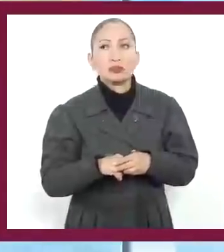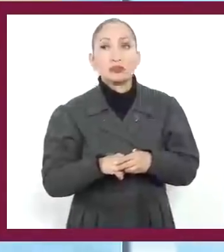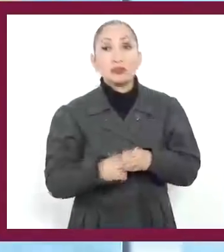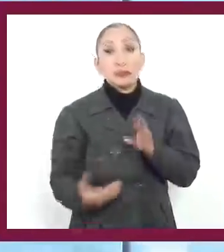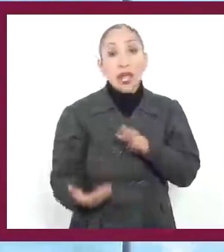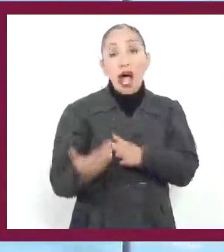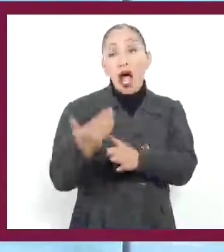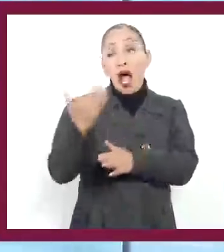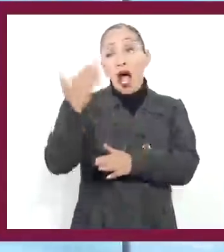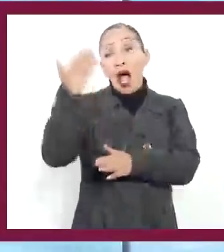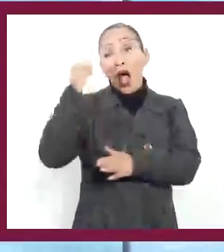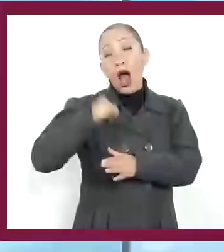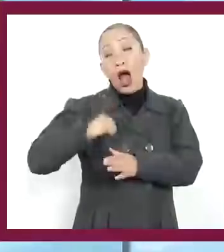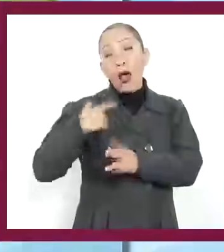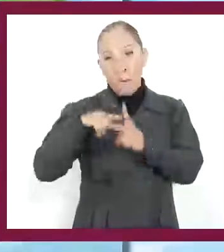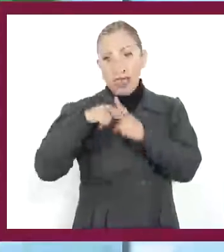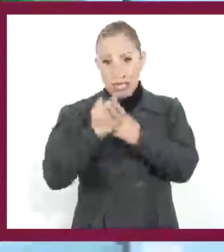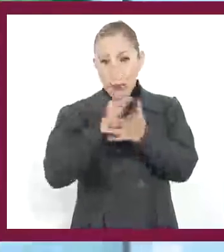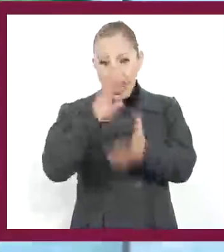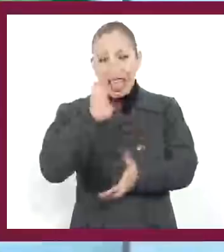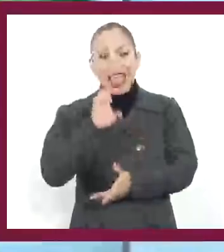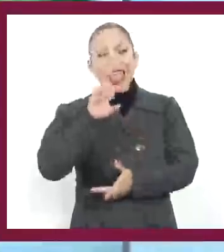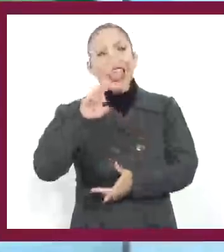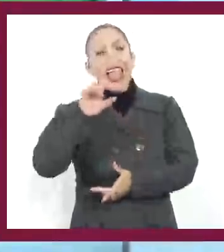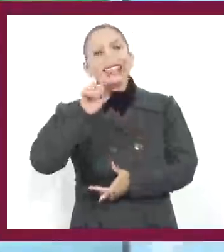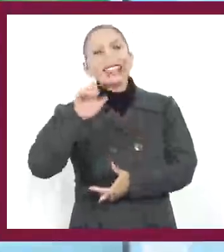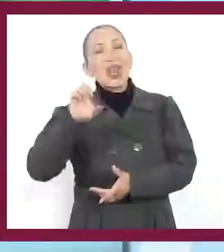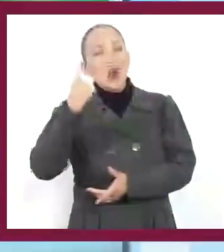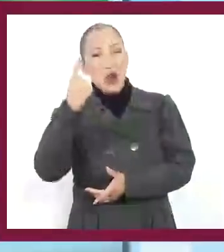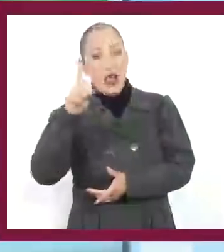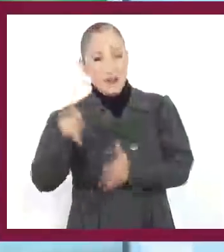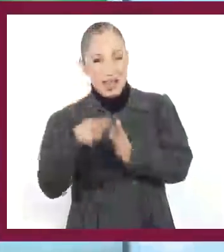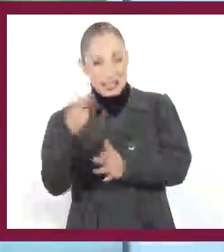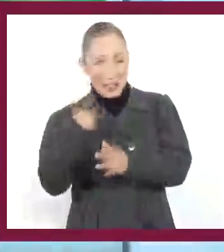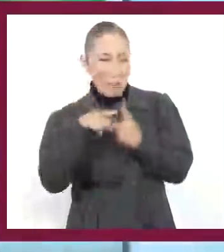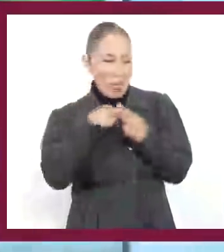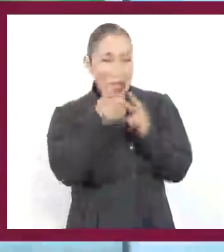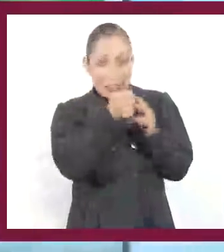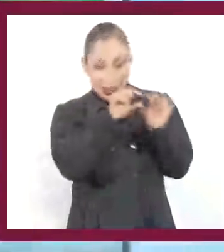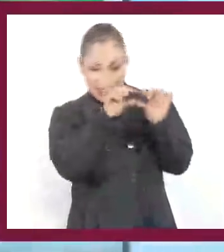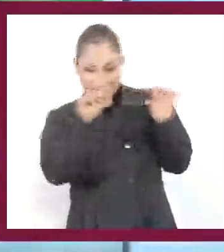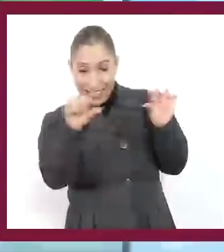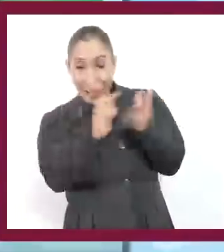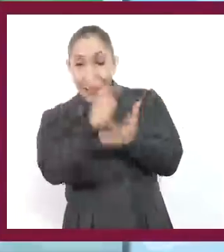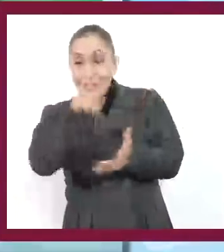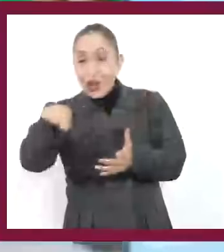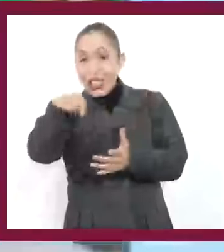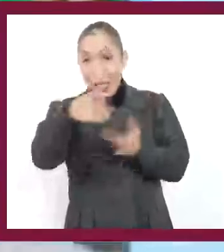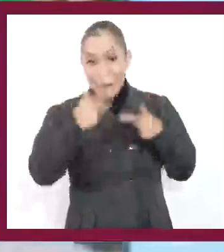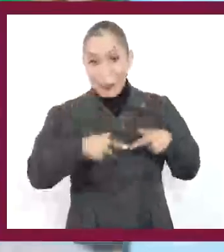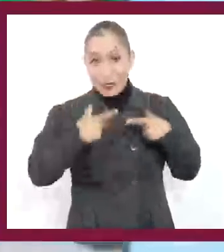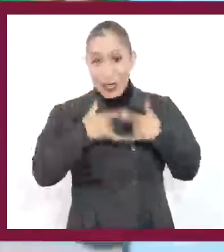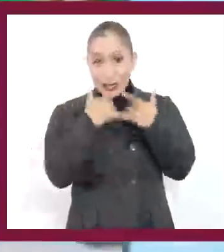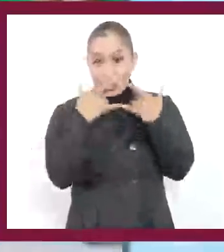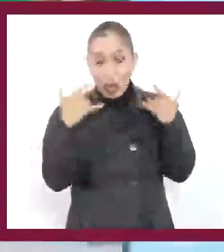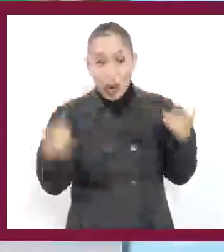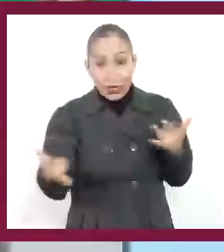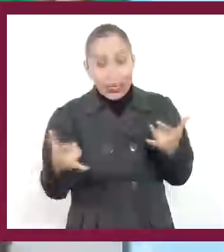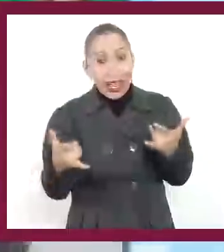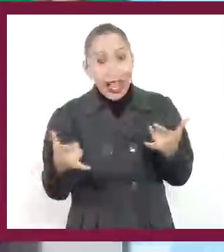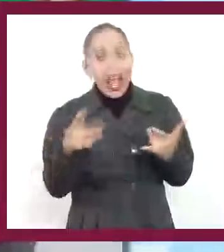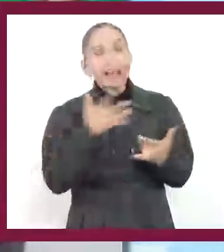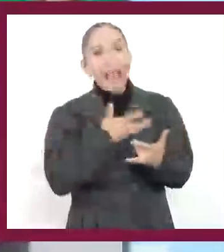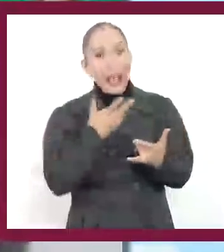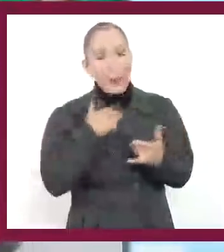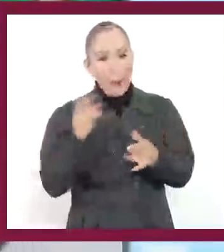Érase una vez. Así comienza la mayoría de los cuentos de hadas. Y como esta frase, gran parte de los personajes de este tipo de cuentos